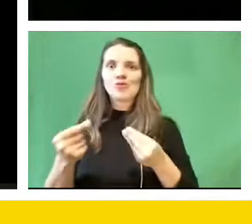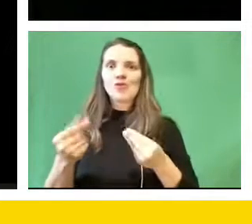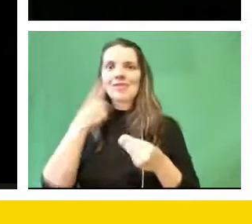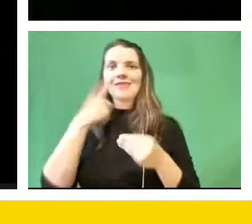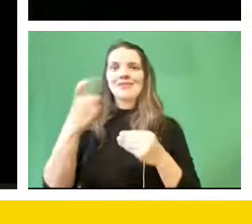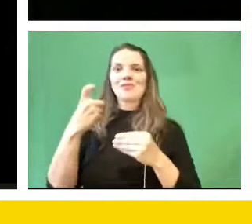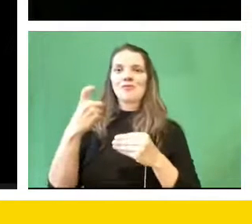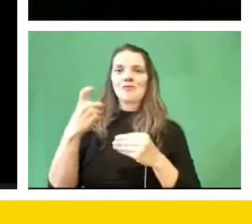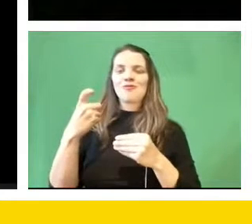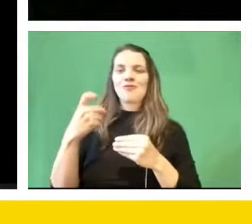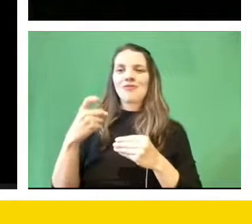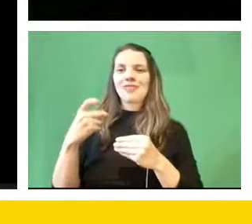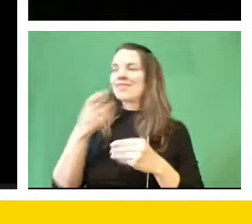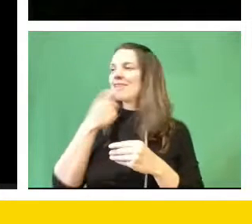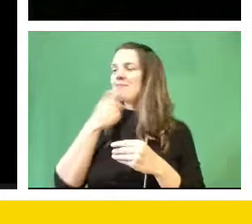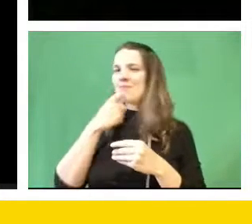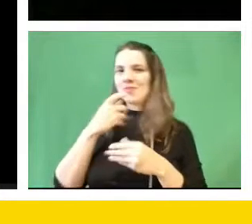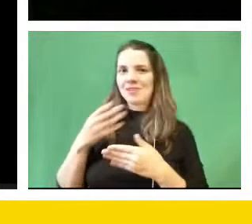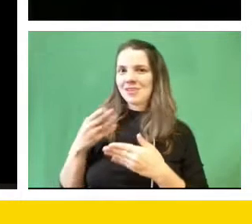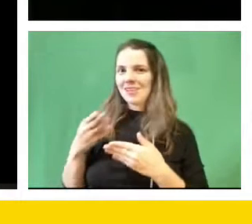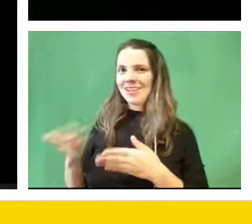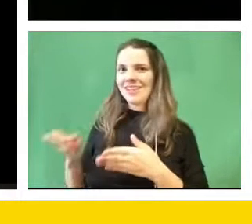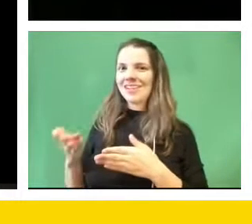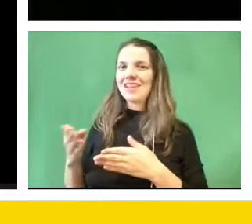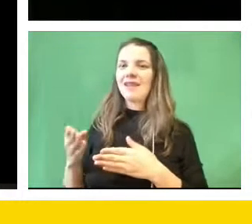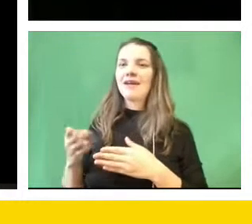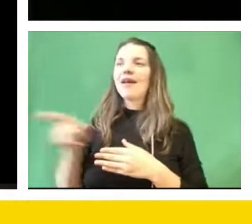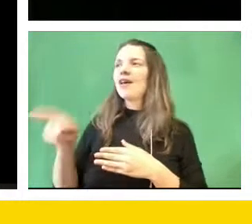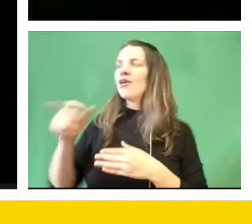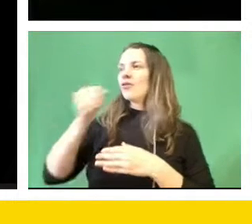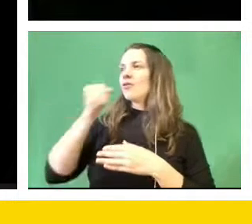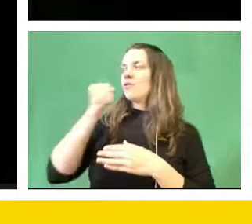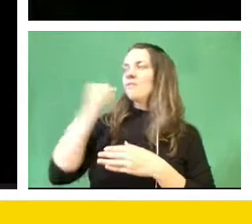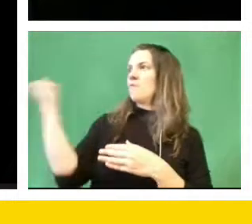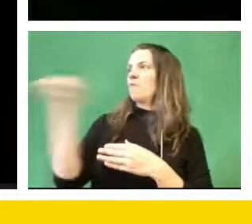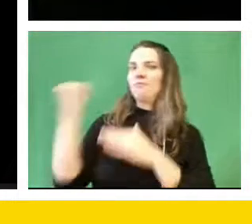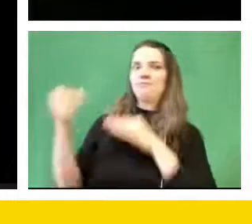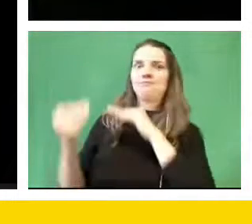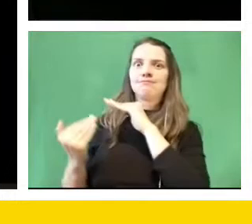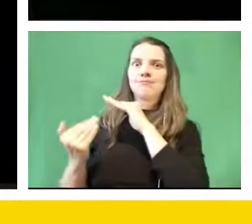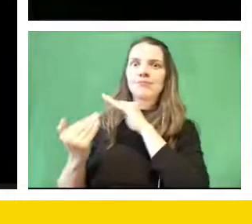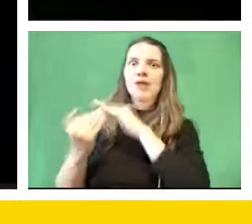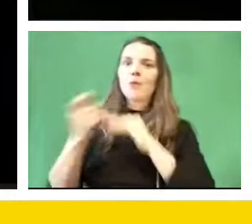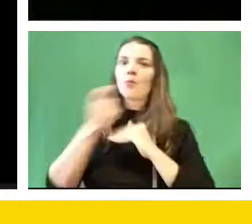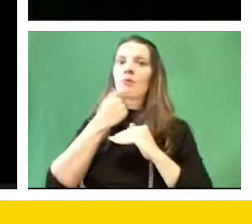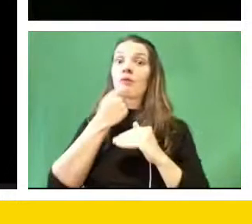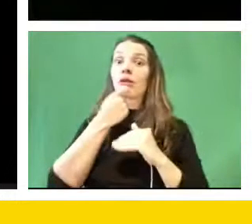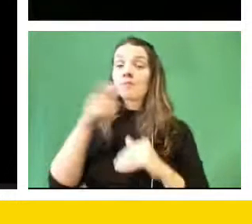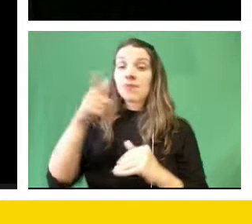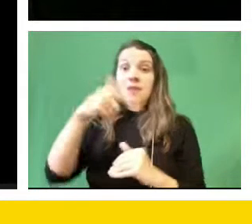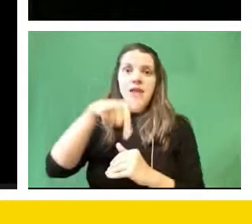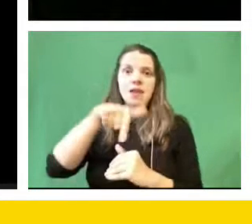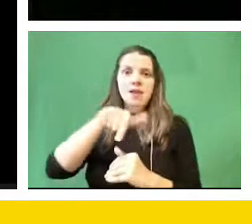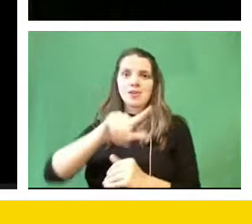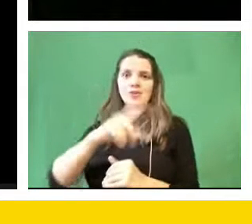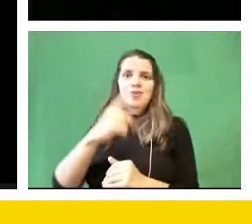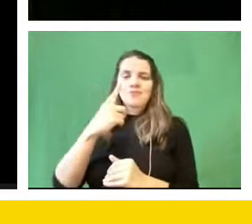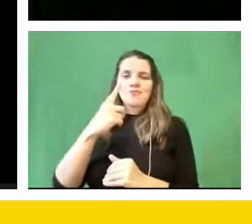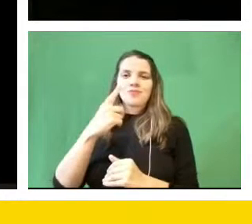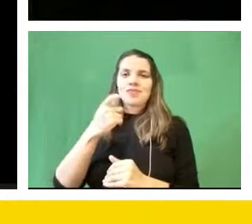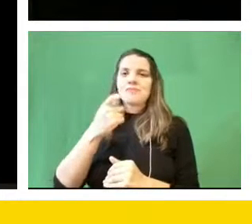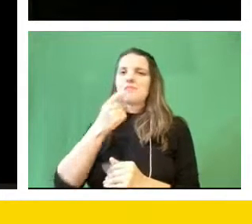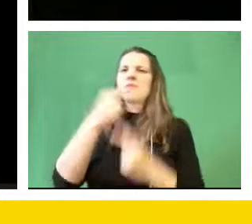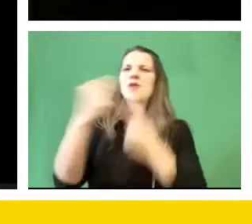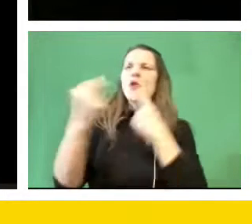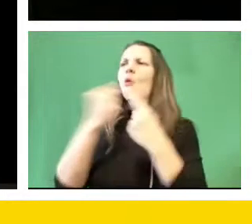Esto fue un hit porque dieron resultados que no los hubiéramos podido lograr ni con una entrevista hablada